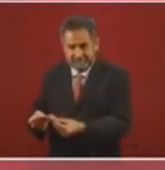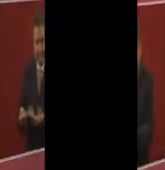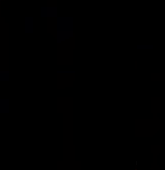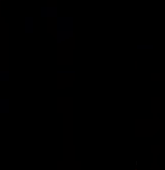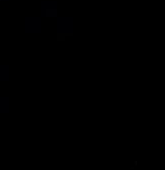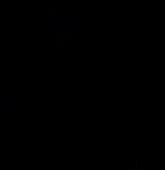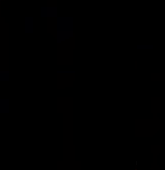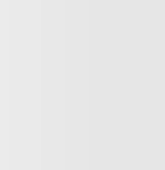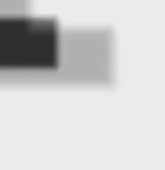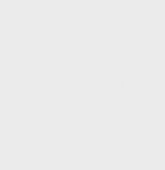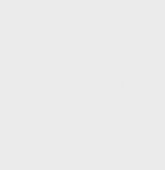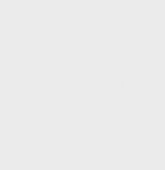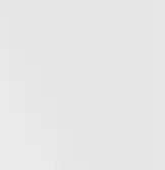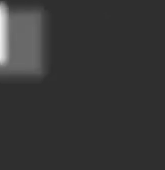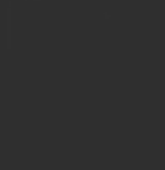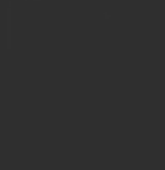que le interesa que no se junten